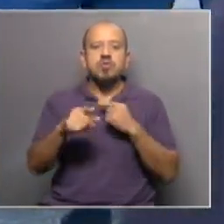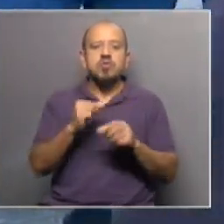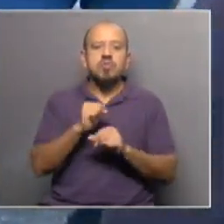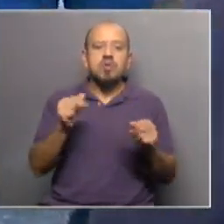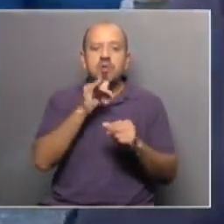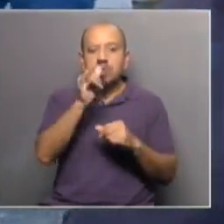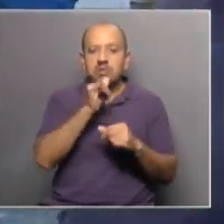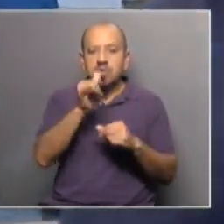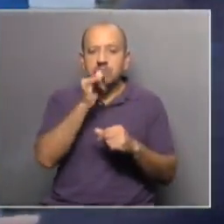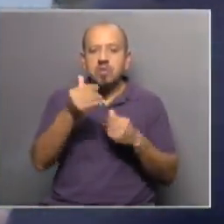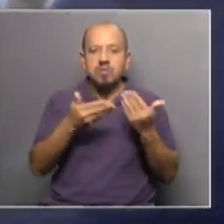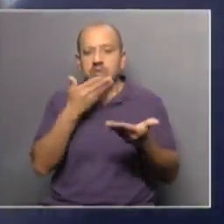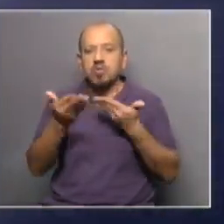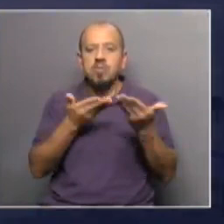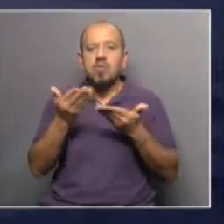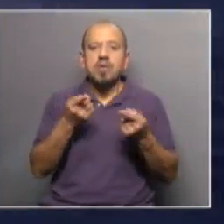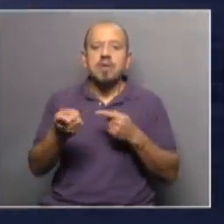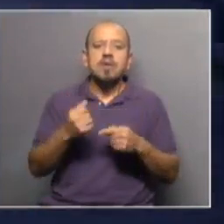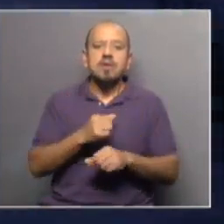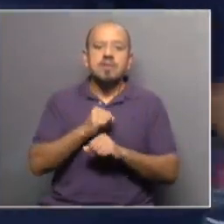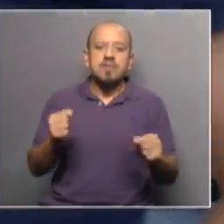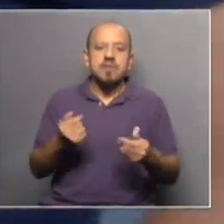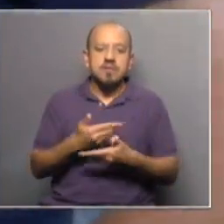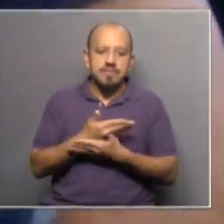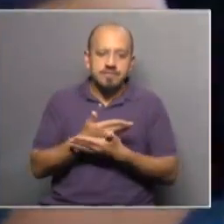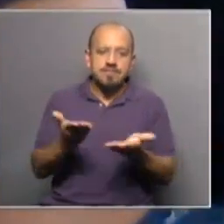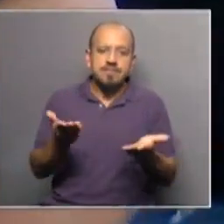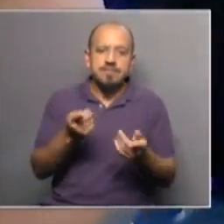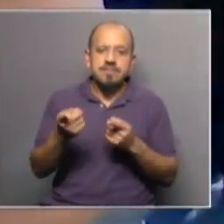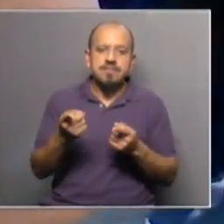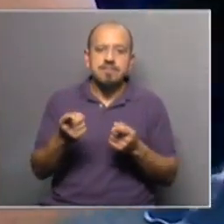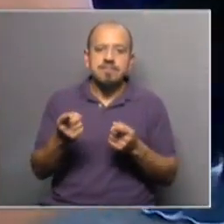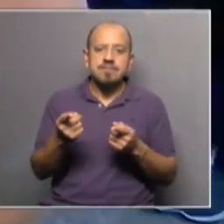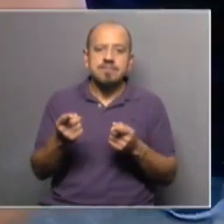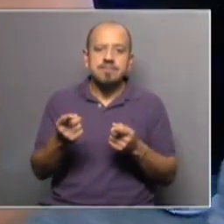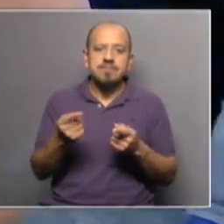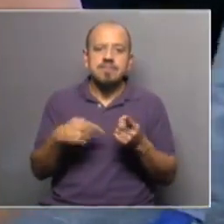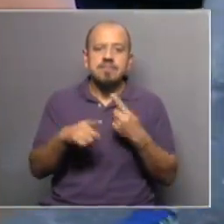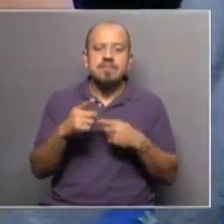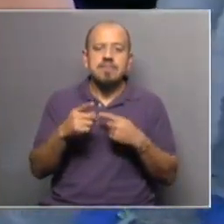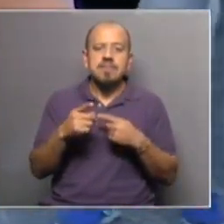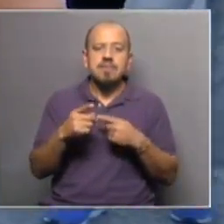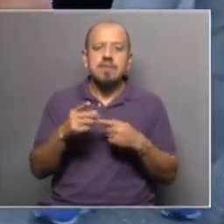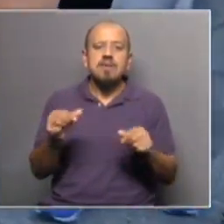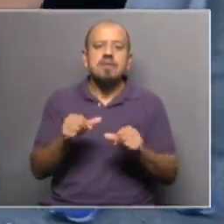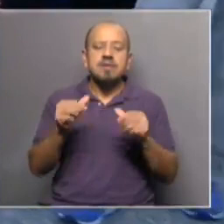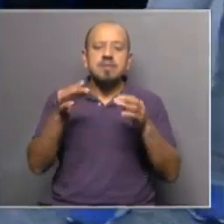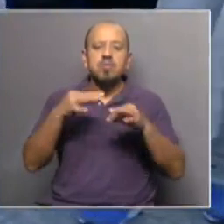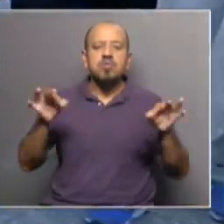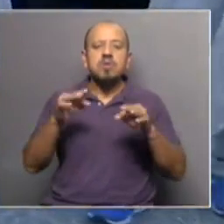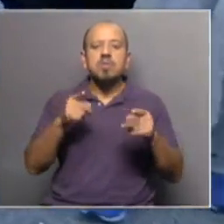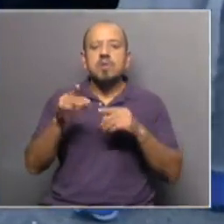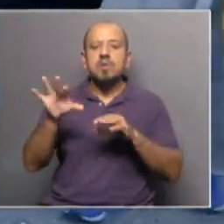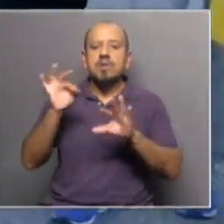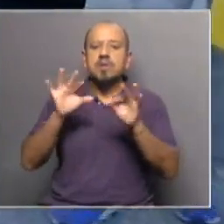sienten, lo que les pasa, y ser felices y mostrar que están capacitados para hacer buena murga y para hacer música también. ¿Y ellos cuando